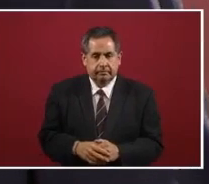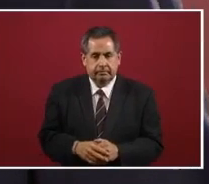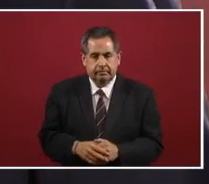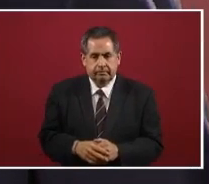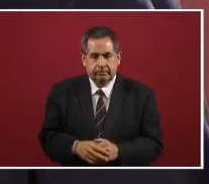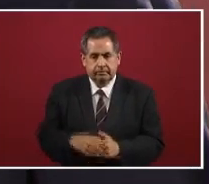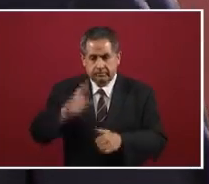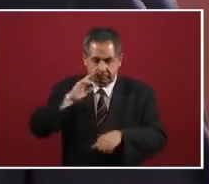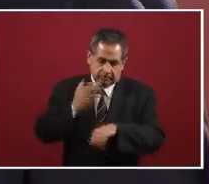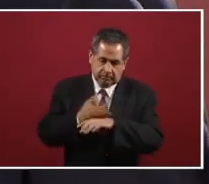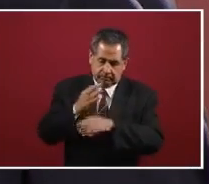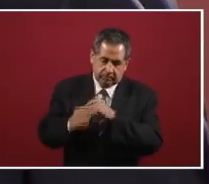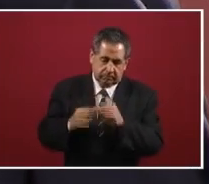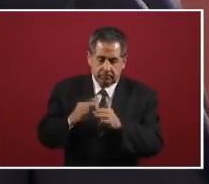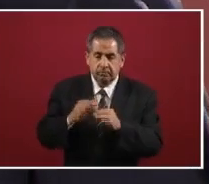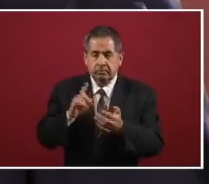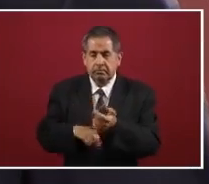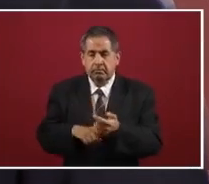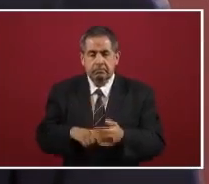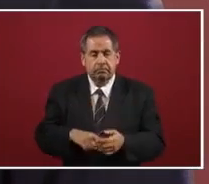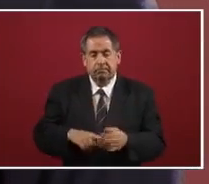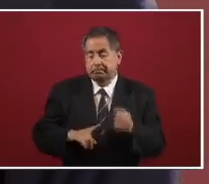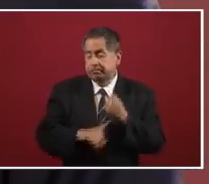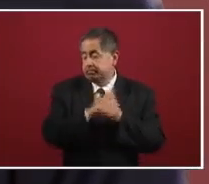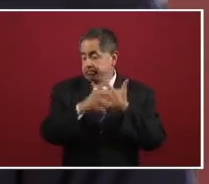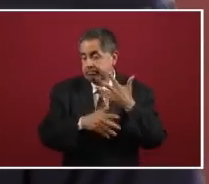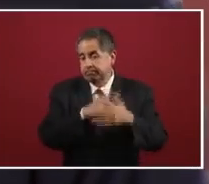los responsables de la tragedia